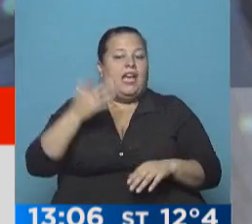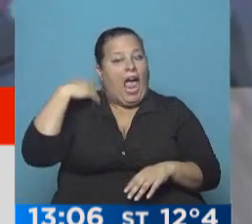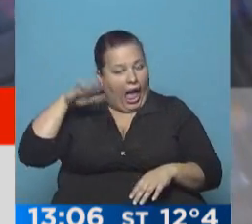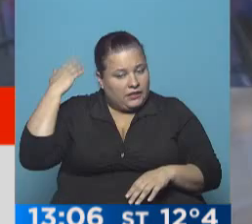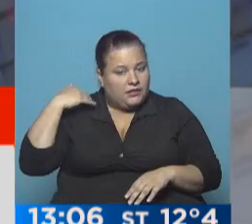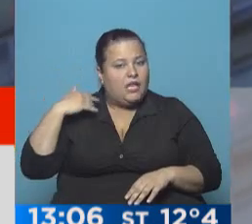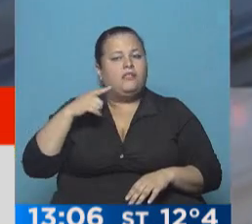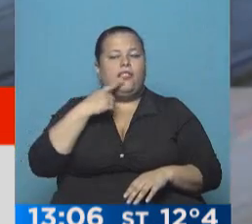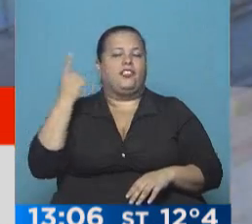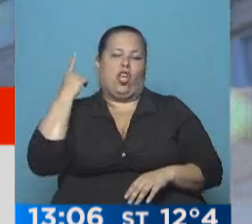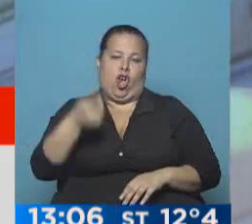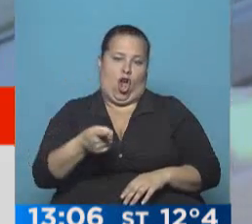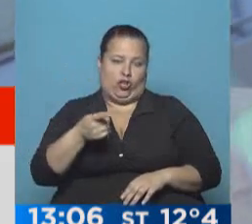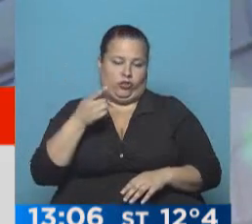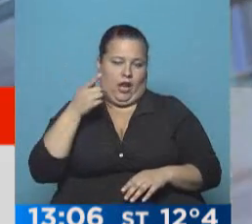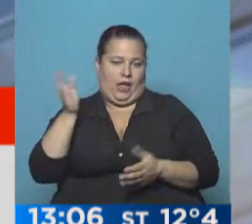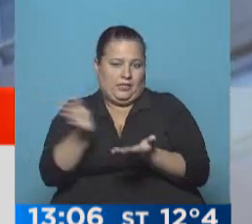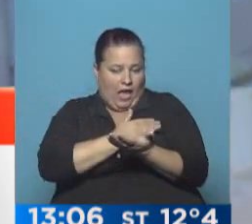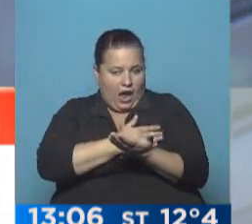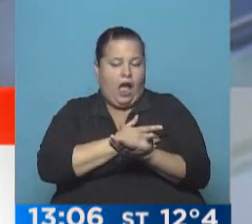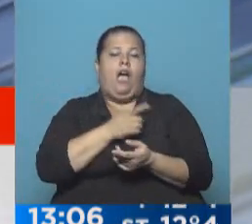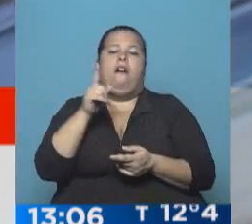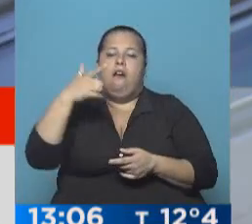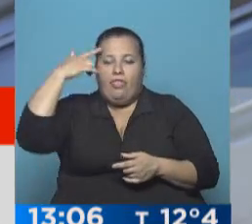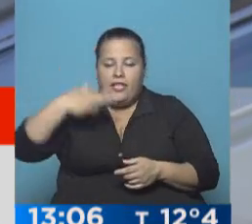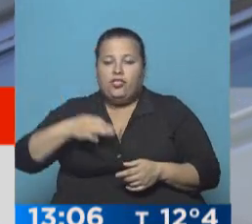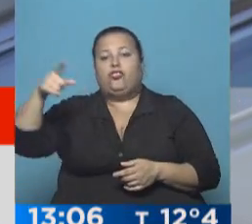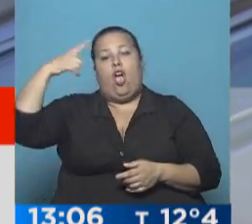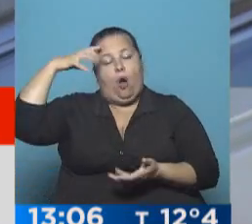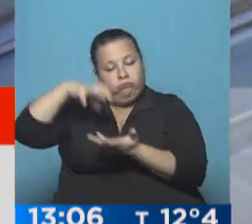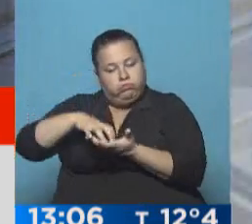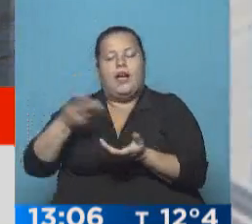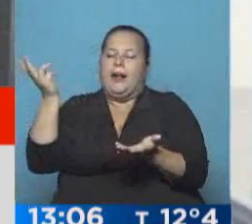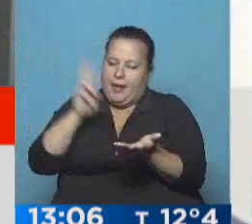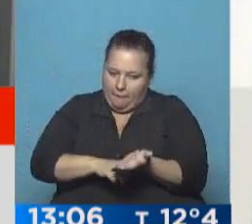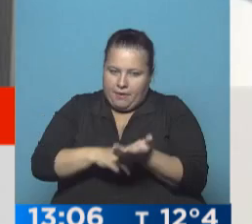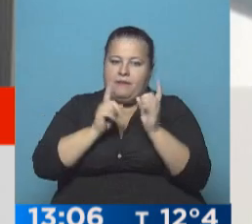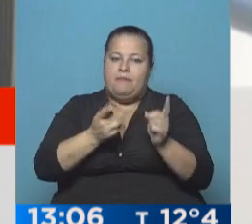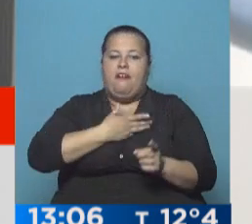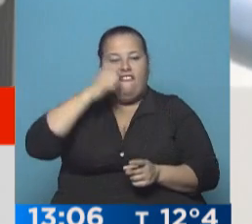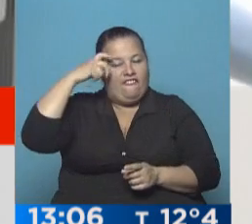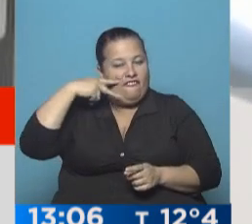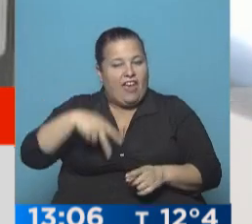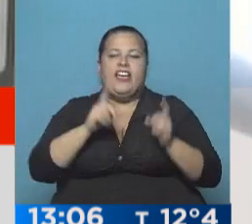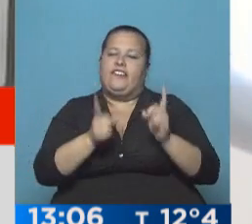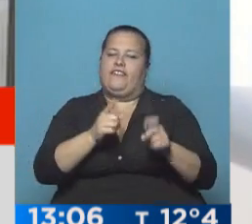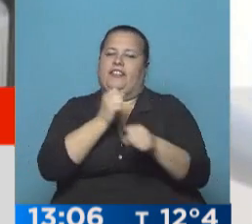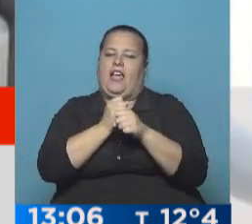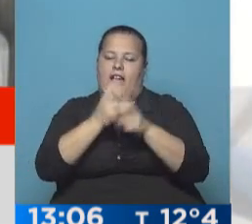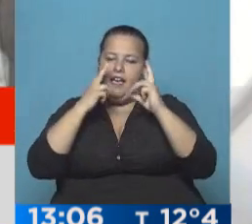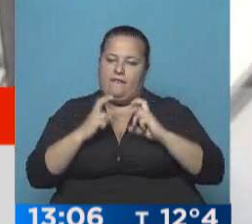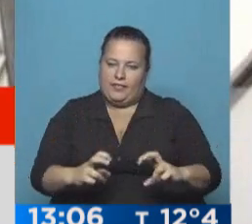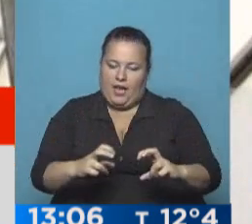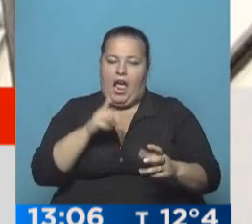había opuesto al planteo, la decisión de la Cámara, entonces ratifica a la fiscal Viviana Fein que va a continuar con la